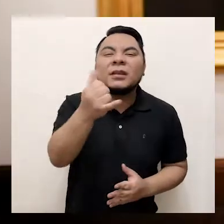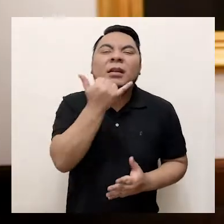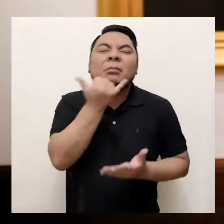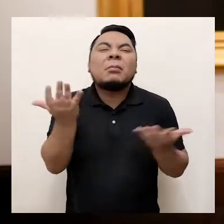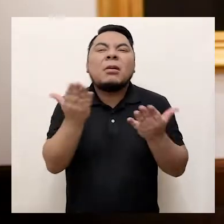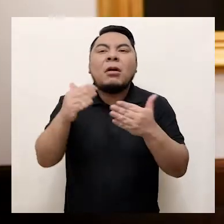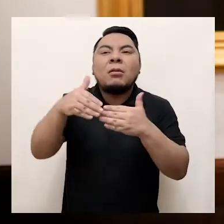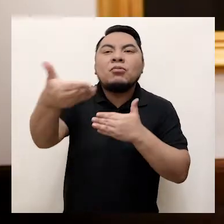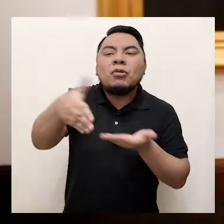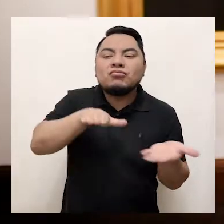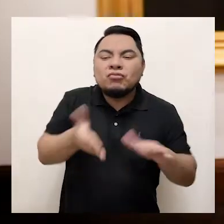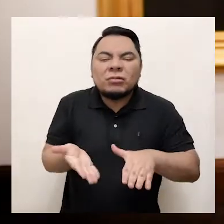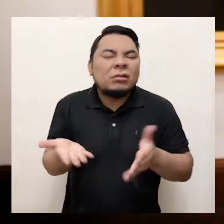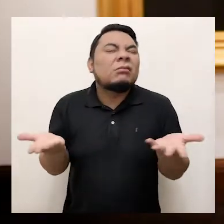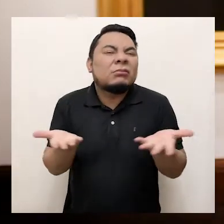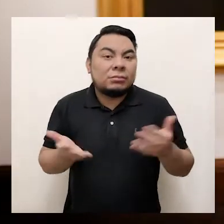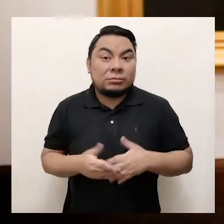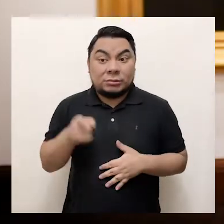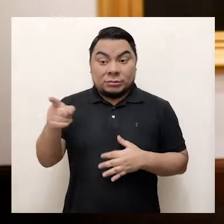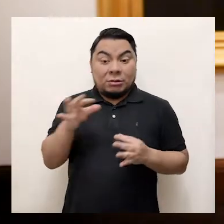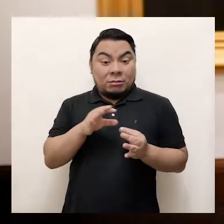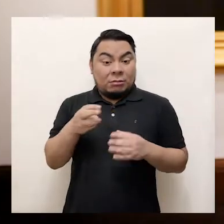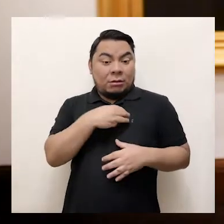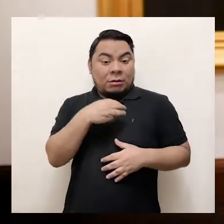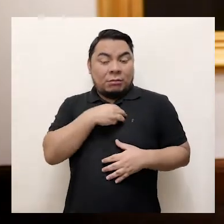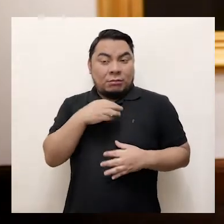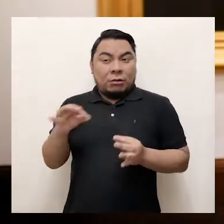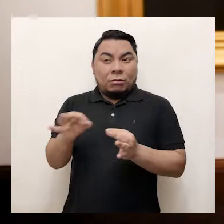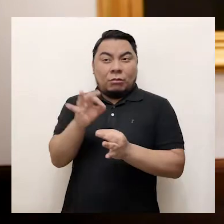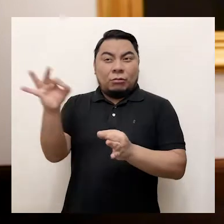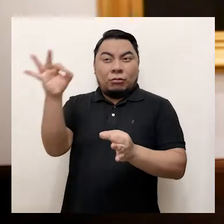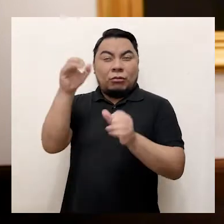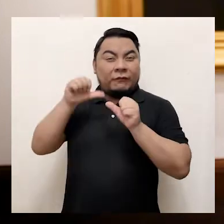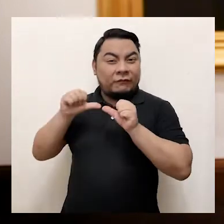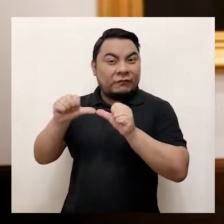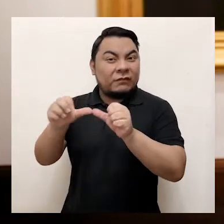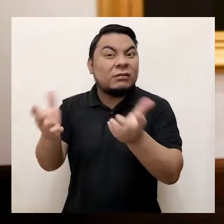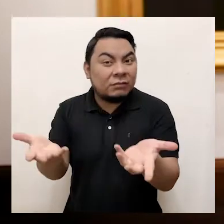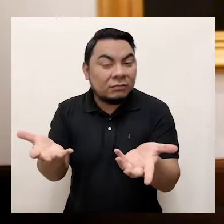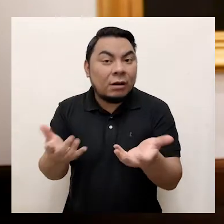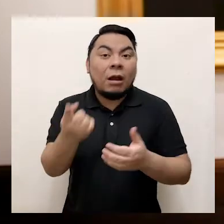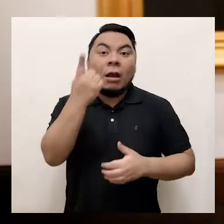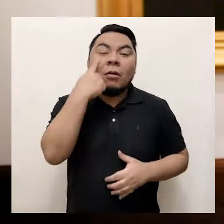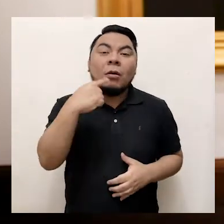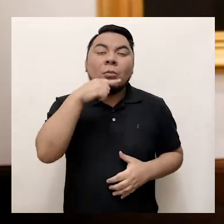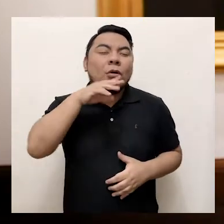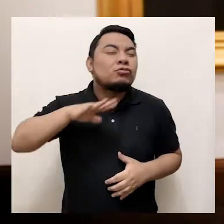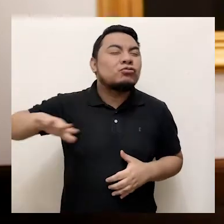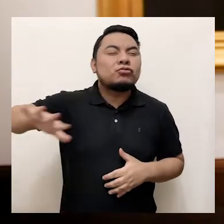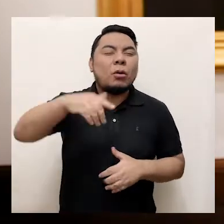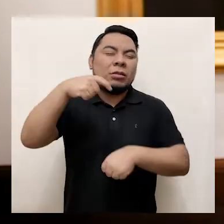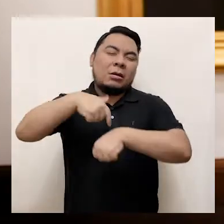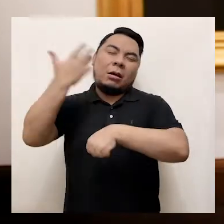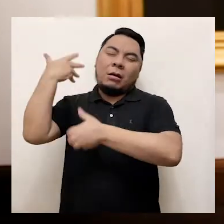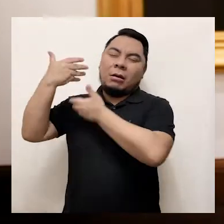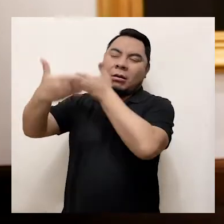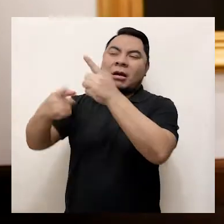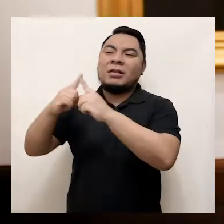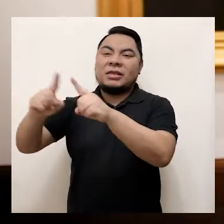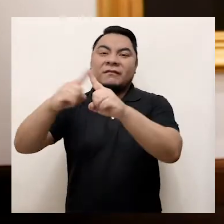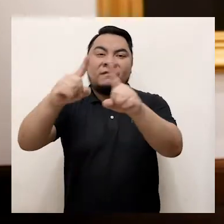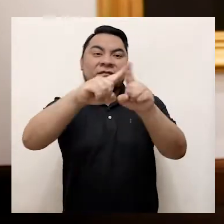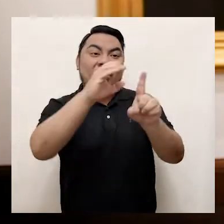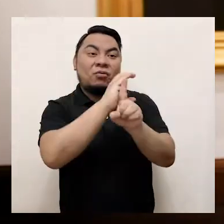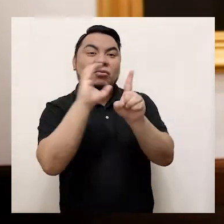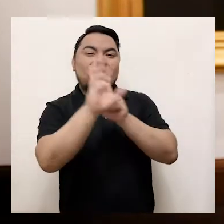¿Qué sucede después de la muerte? ¿Es el alma inmortal? Hombres y mujeres de todos los tiempos y diversas